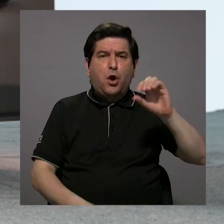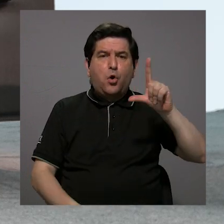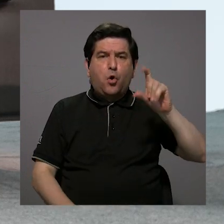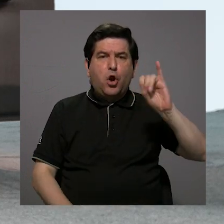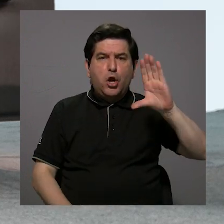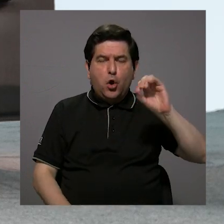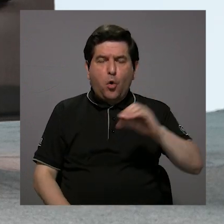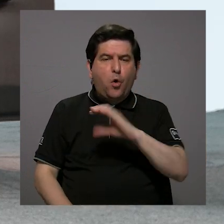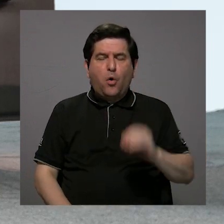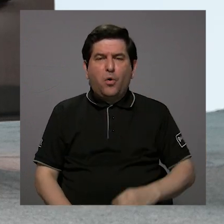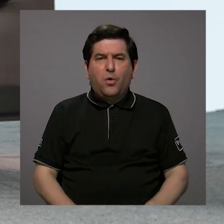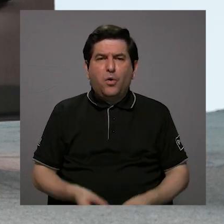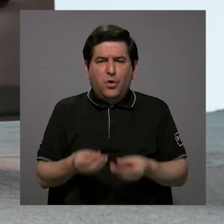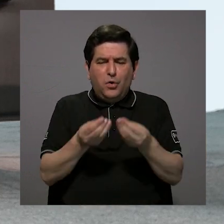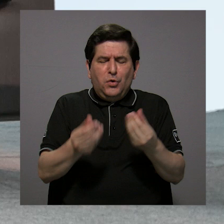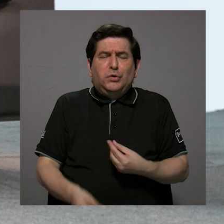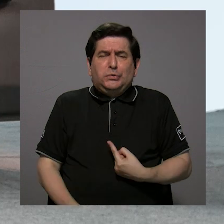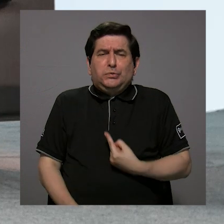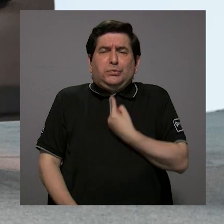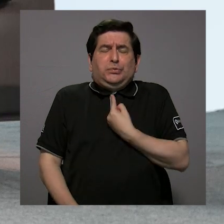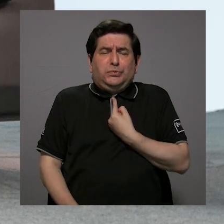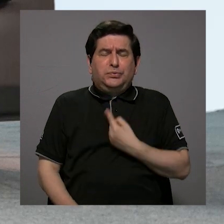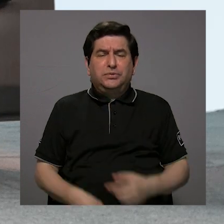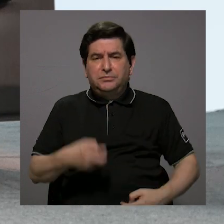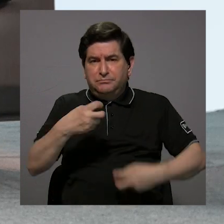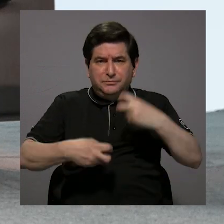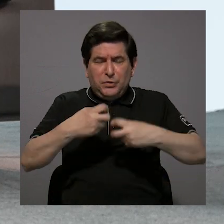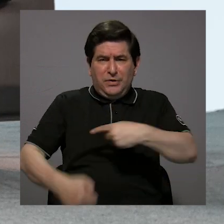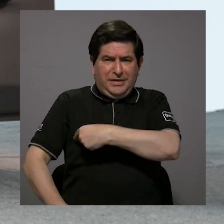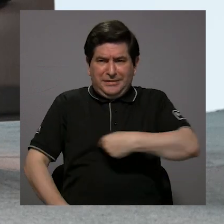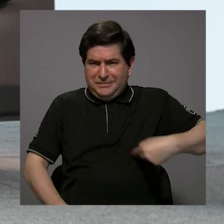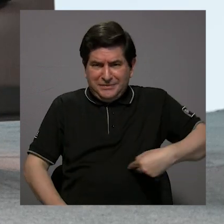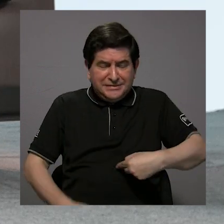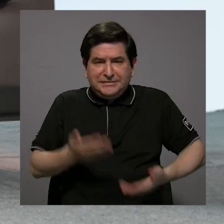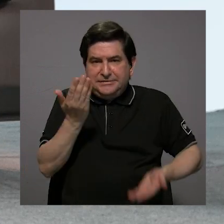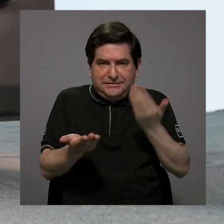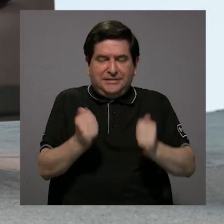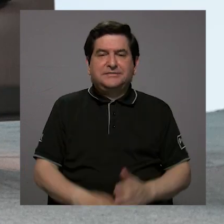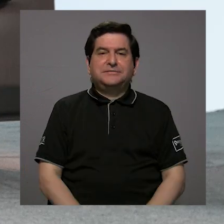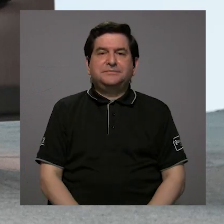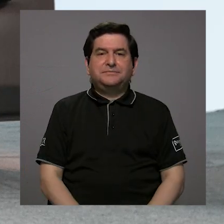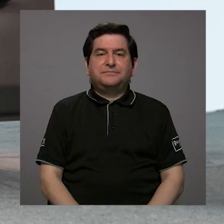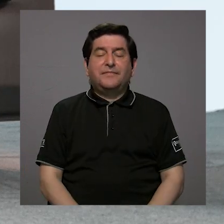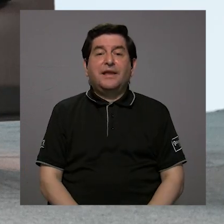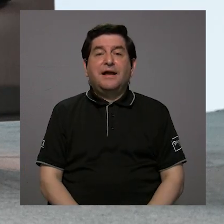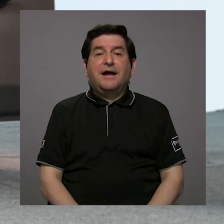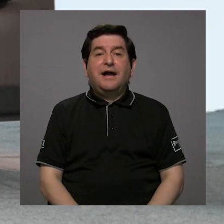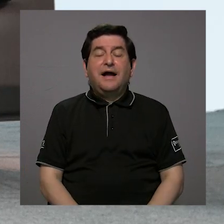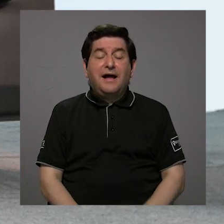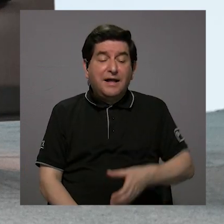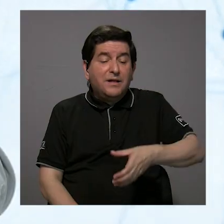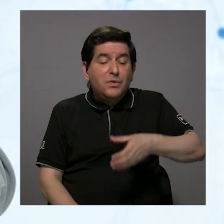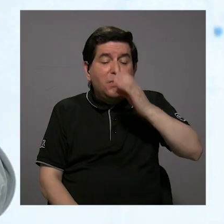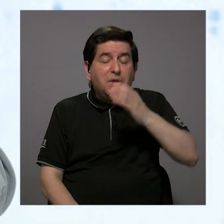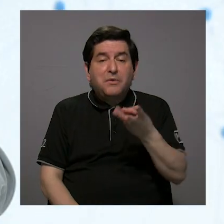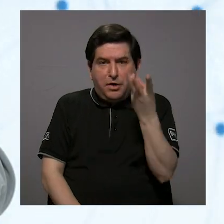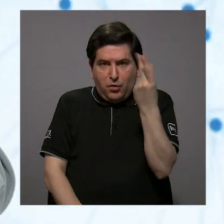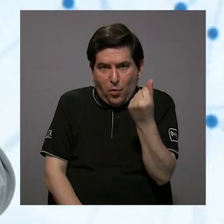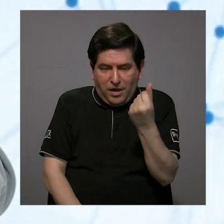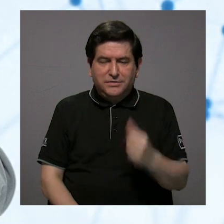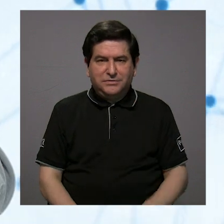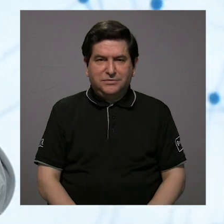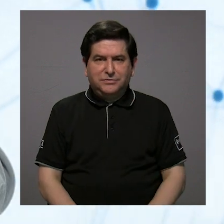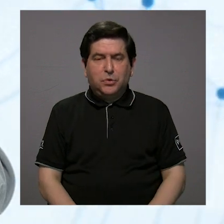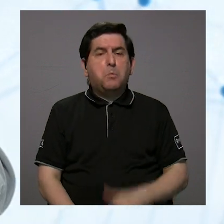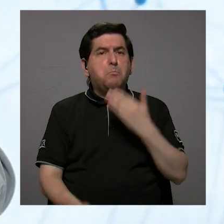cólico, reflujo, gastritis, qué sé yo. Entonces, sobre el volumen, la ingesta